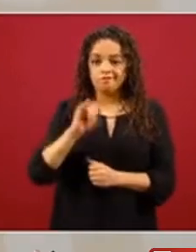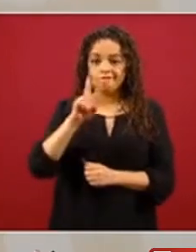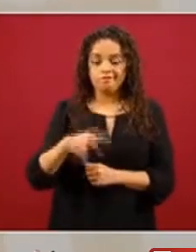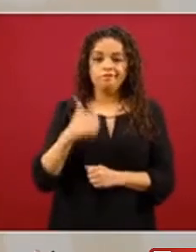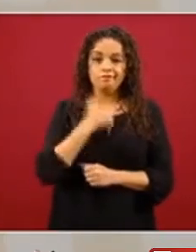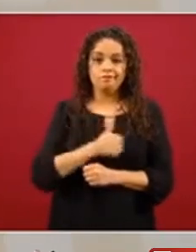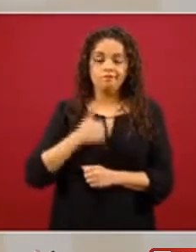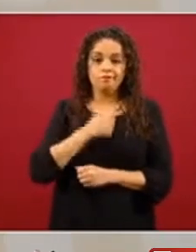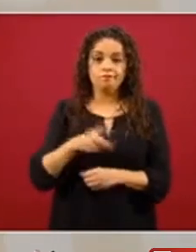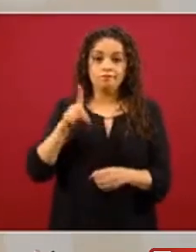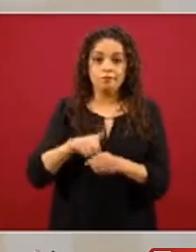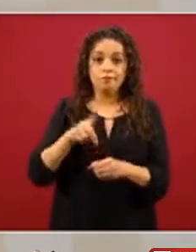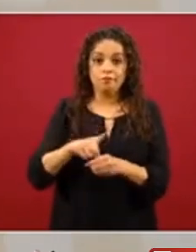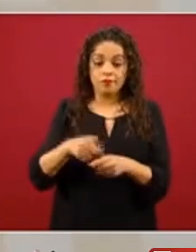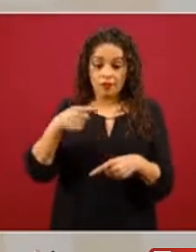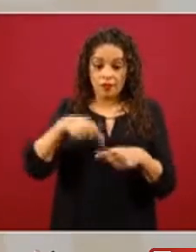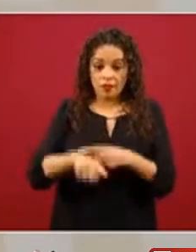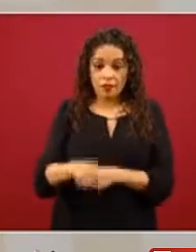donación empieza con